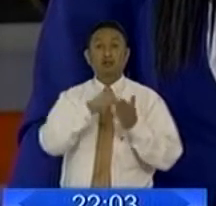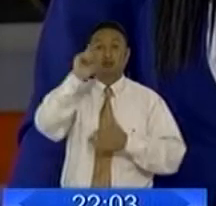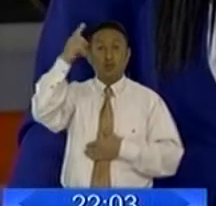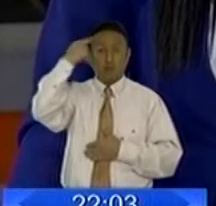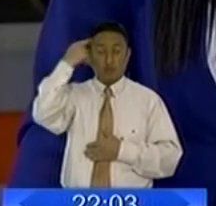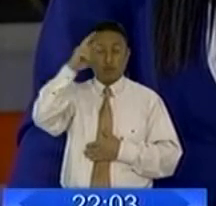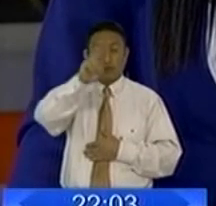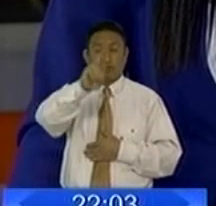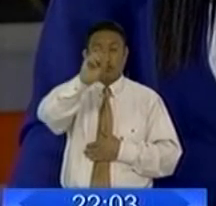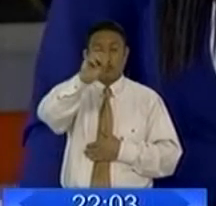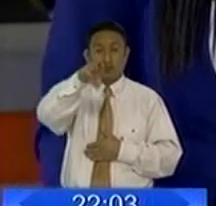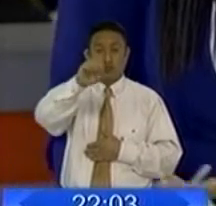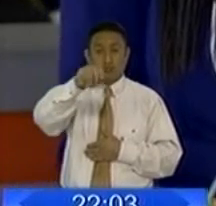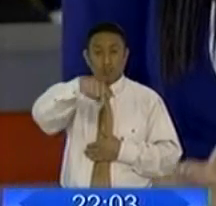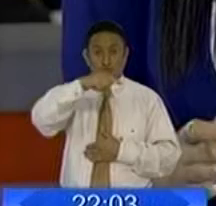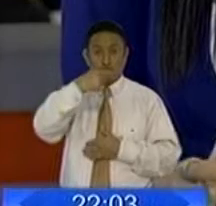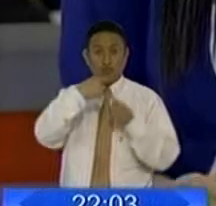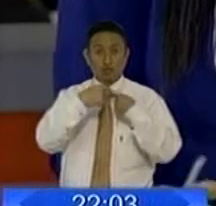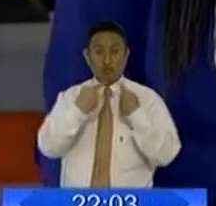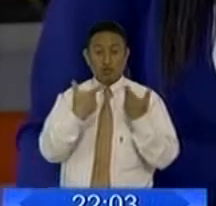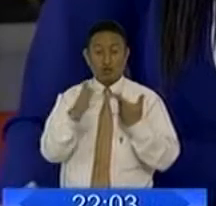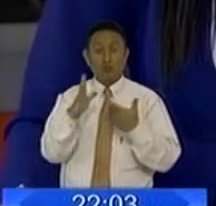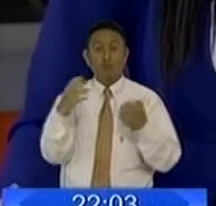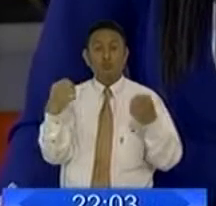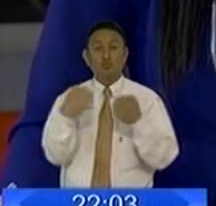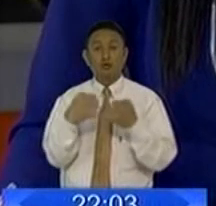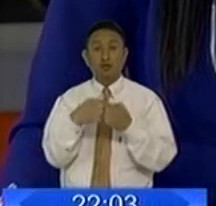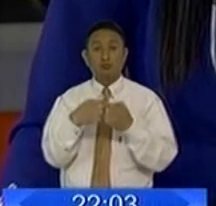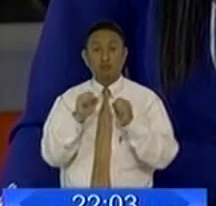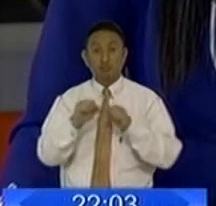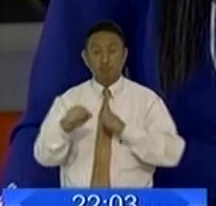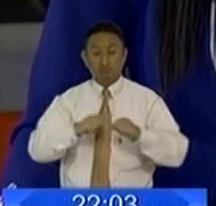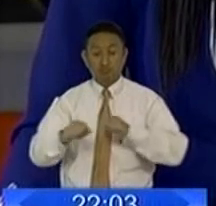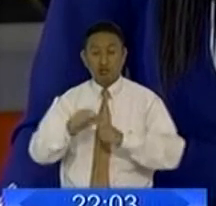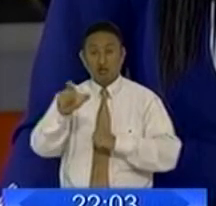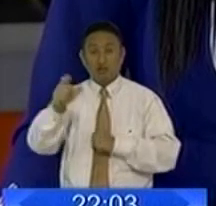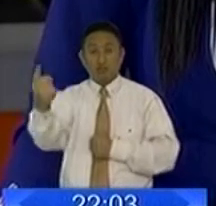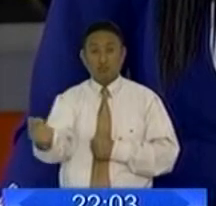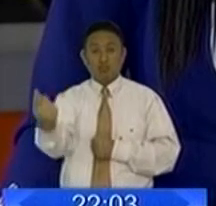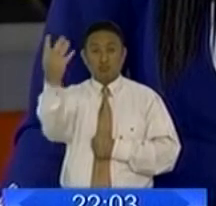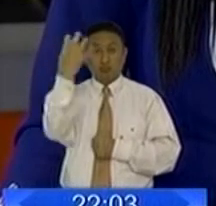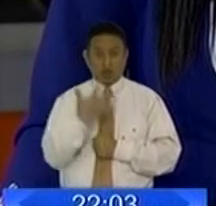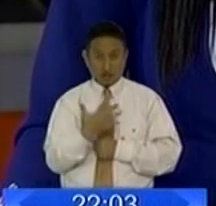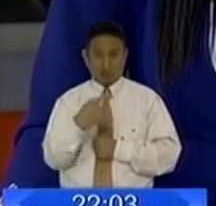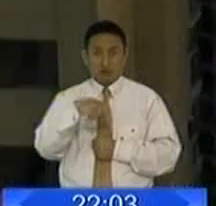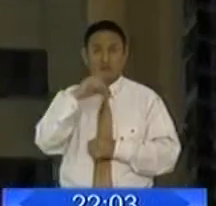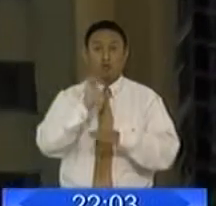Gobierno, María Paula Romo, anunció que un equipo está trabajando para su traslado al país.